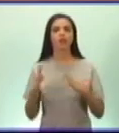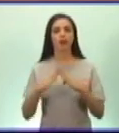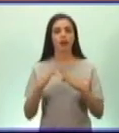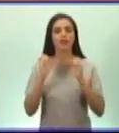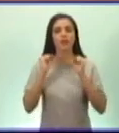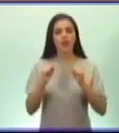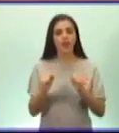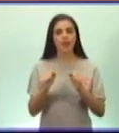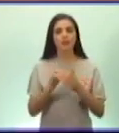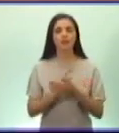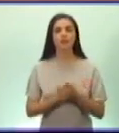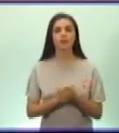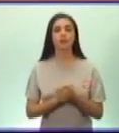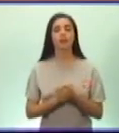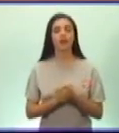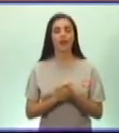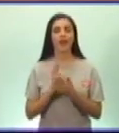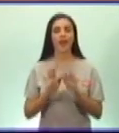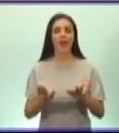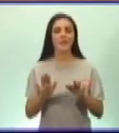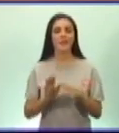para volvernos a ver